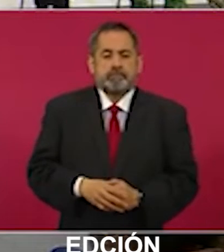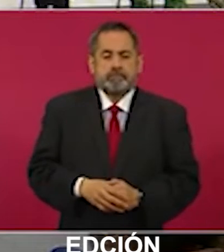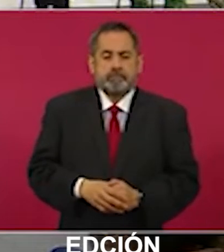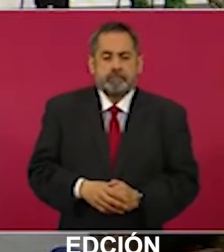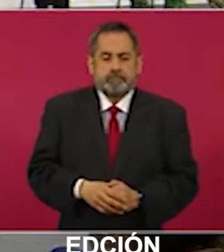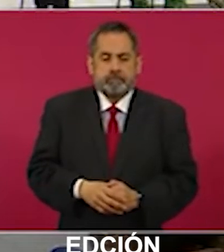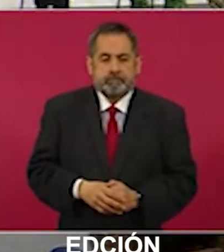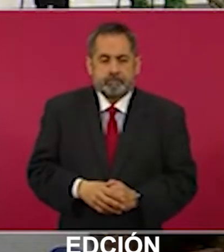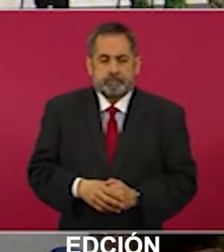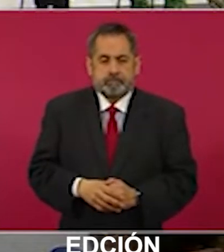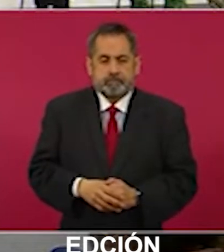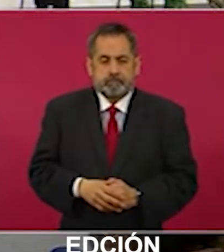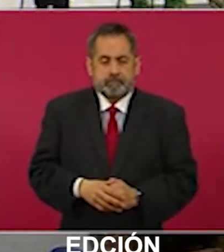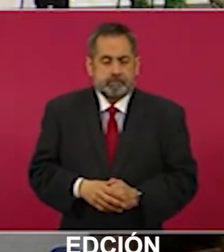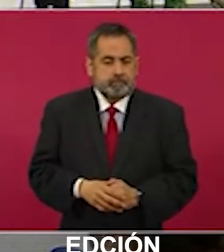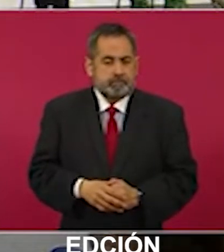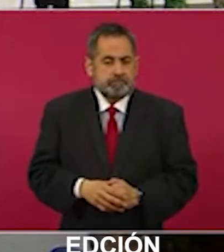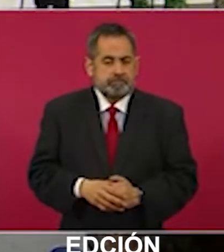Pues ahora ya